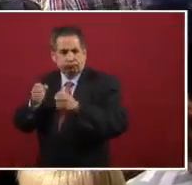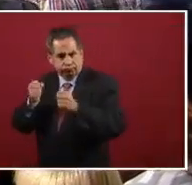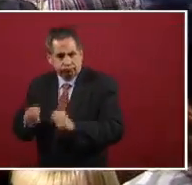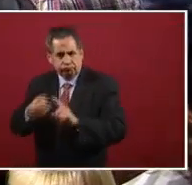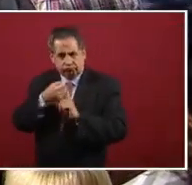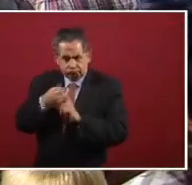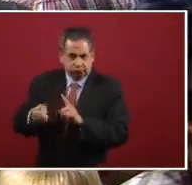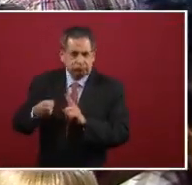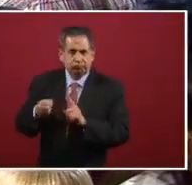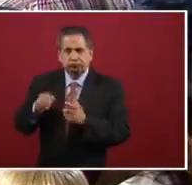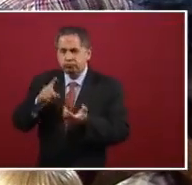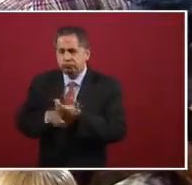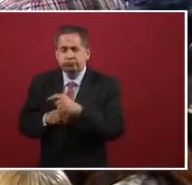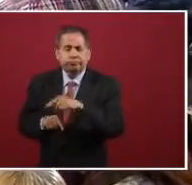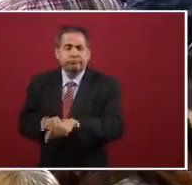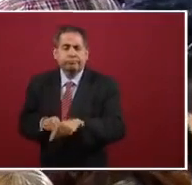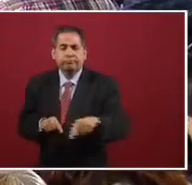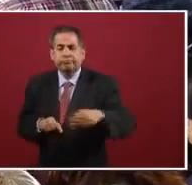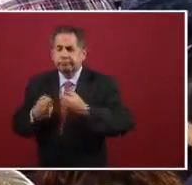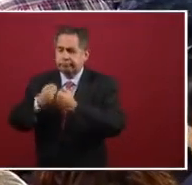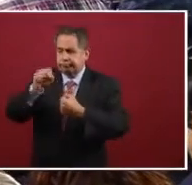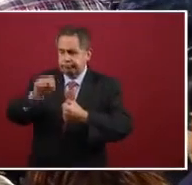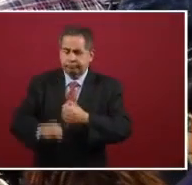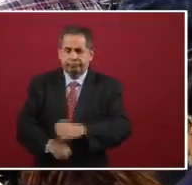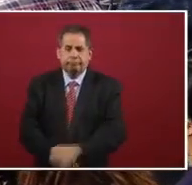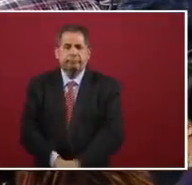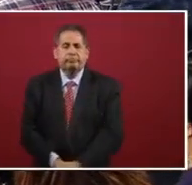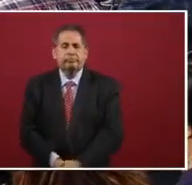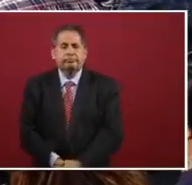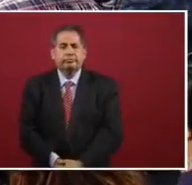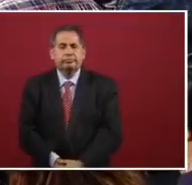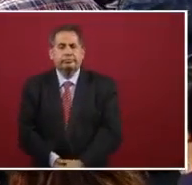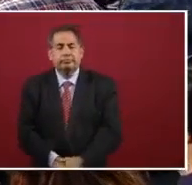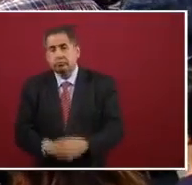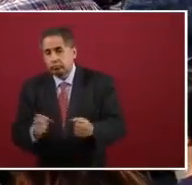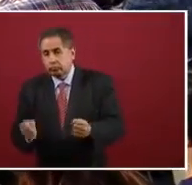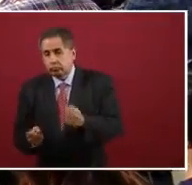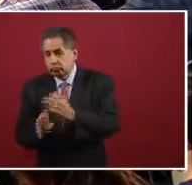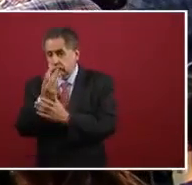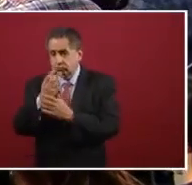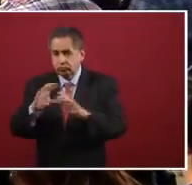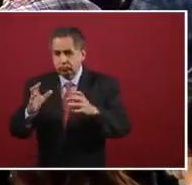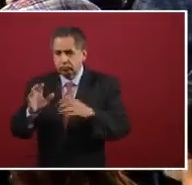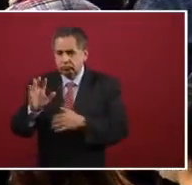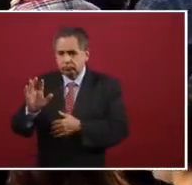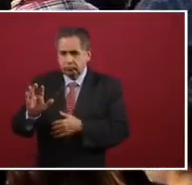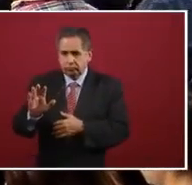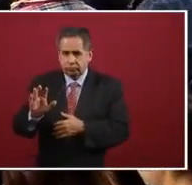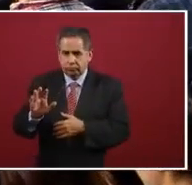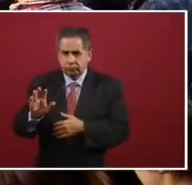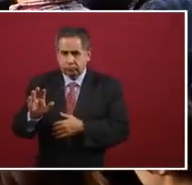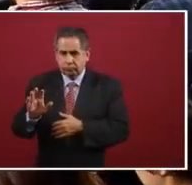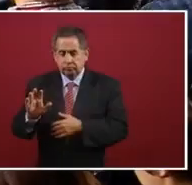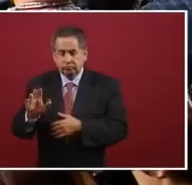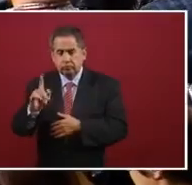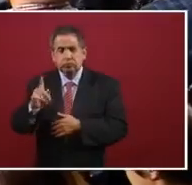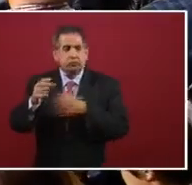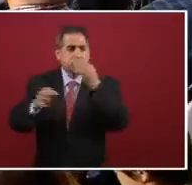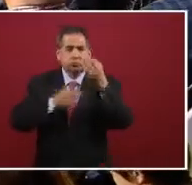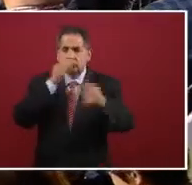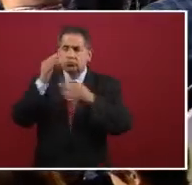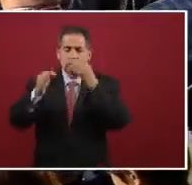ordenado en la frontera sur. ¿Cuántos son nuevos elementos en esta, digamos, no nueva era? Hubo una